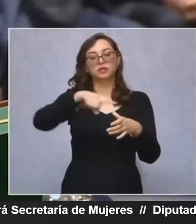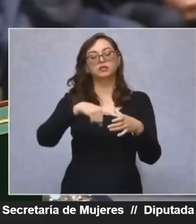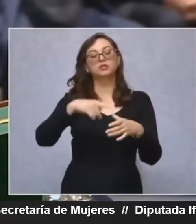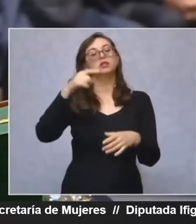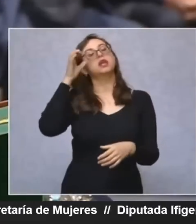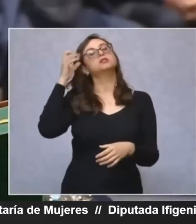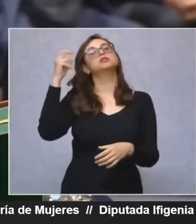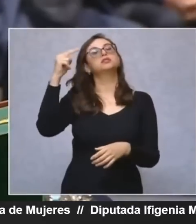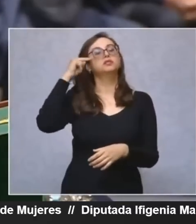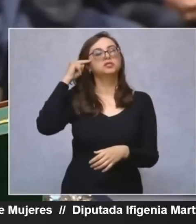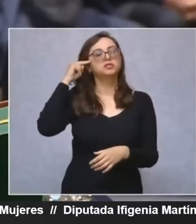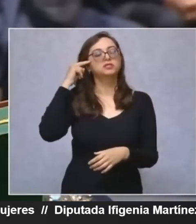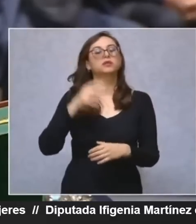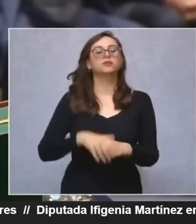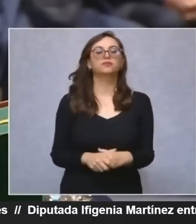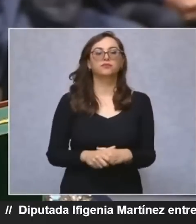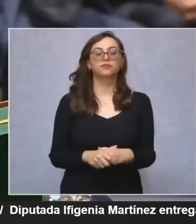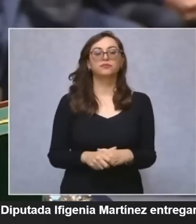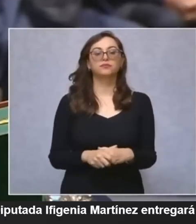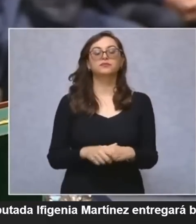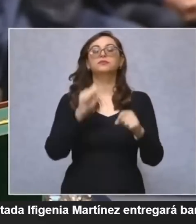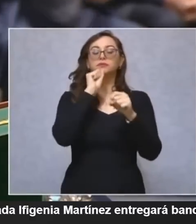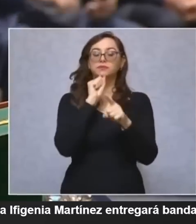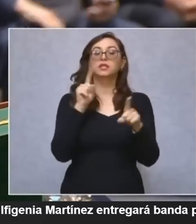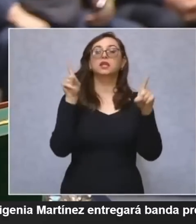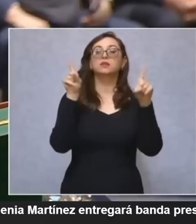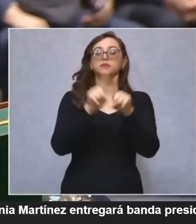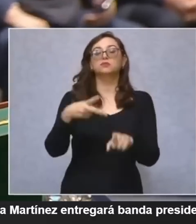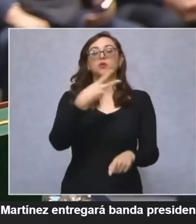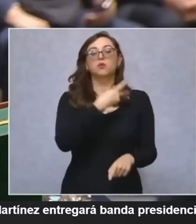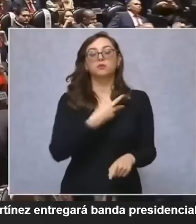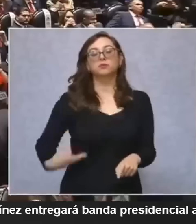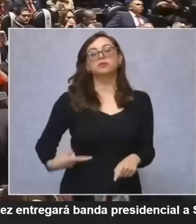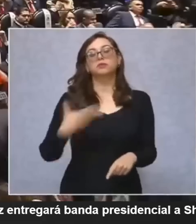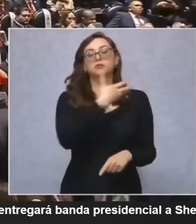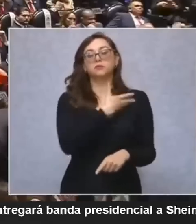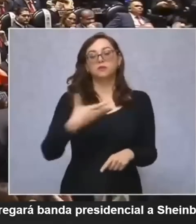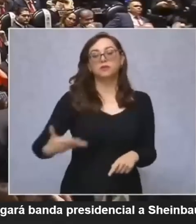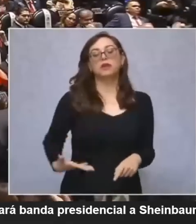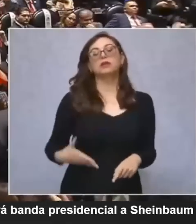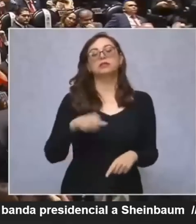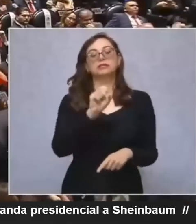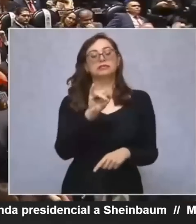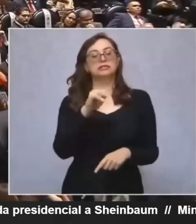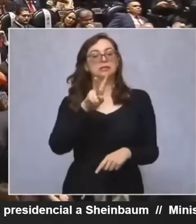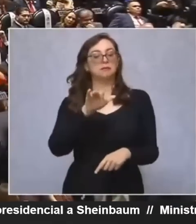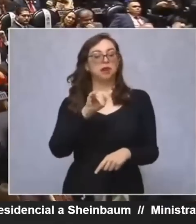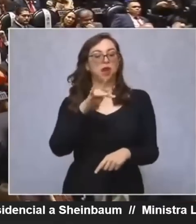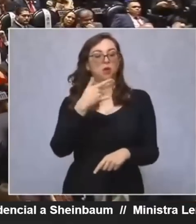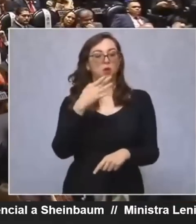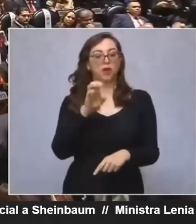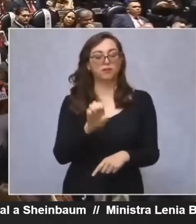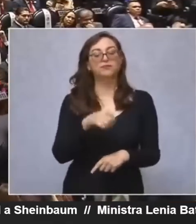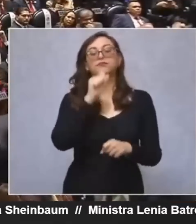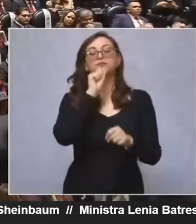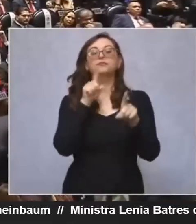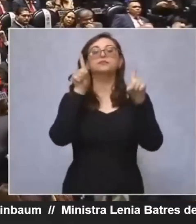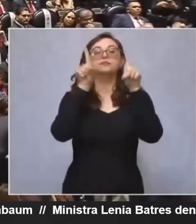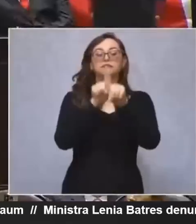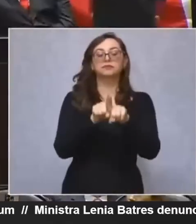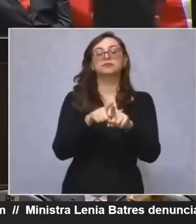China. Kembo Mohadi, vicepresidente de la República de Zimbabue. Teodoro